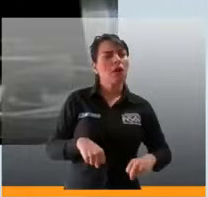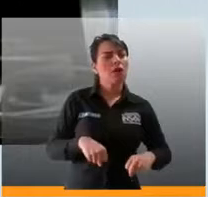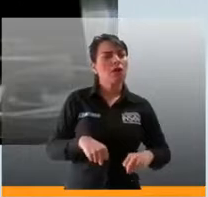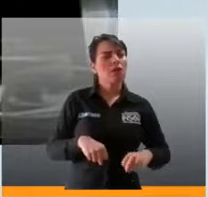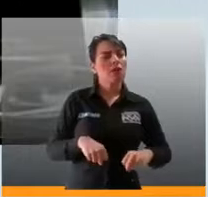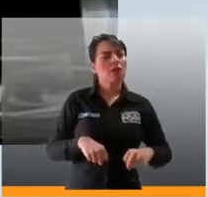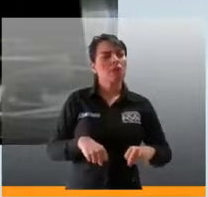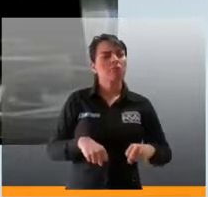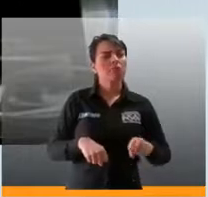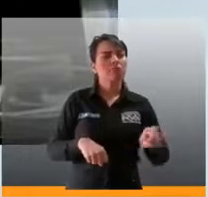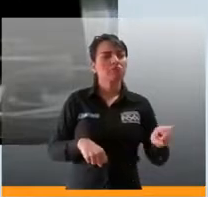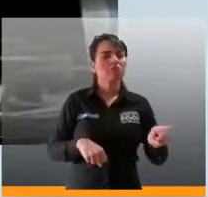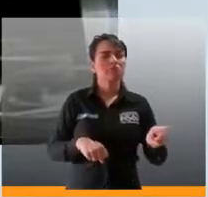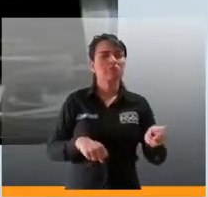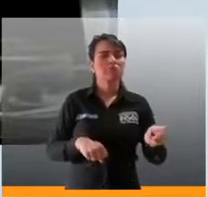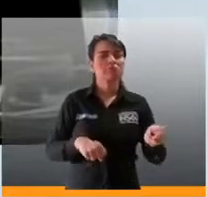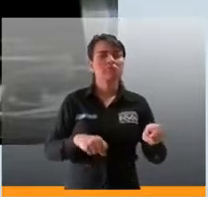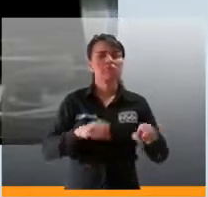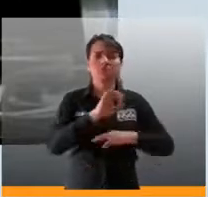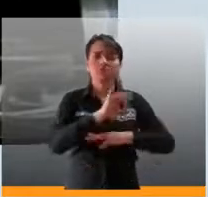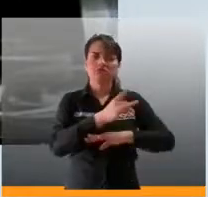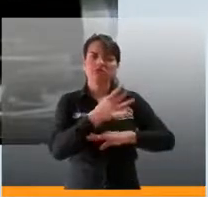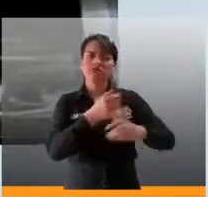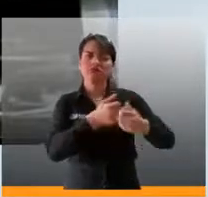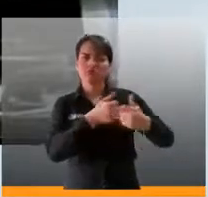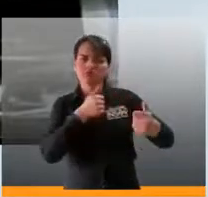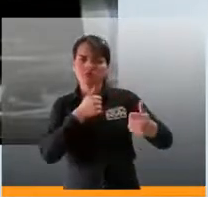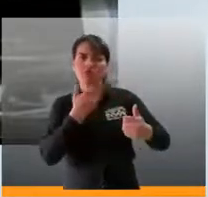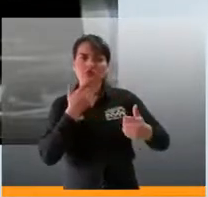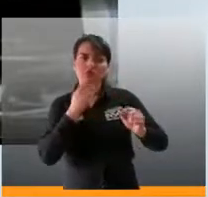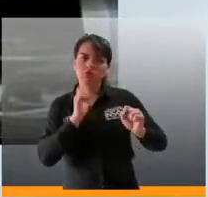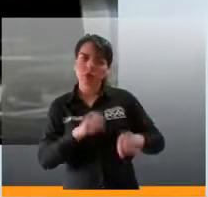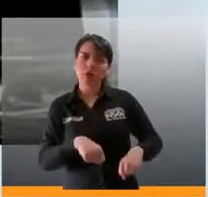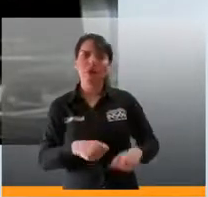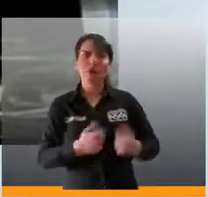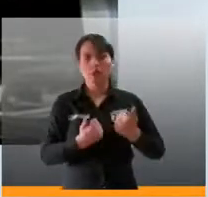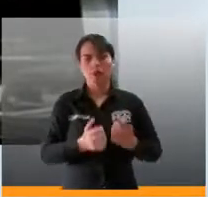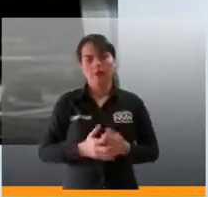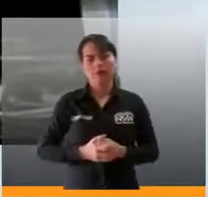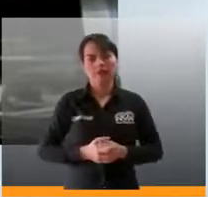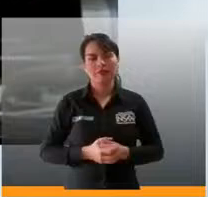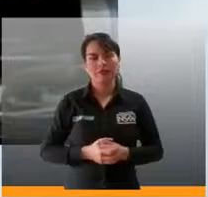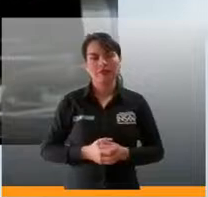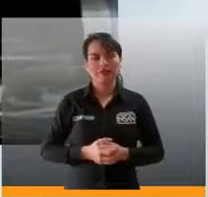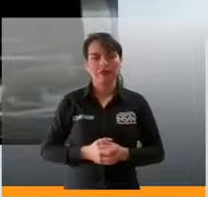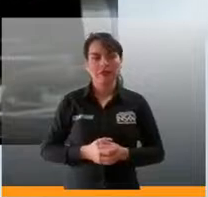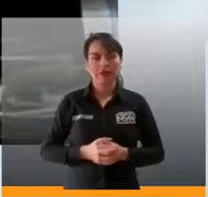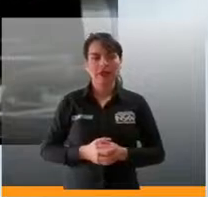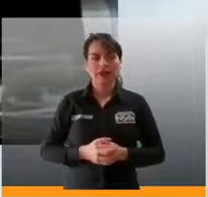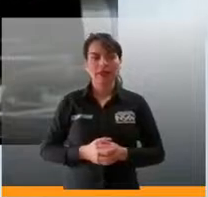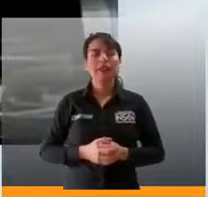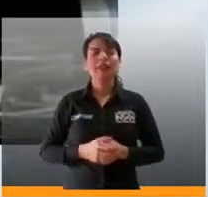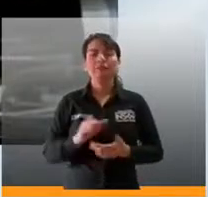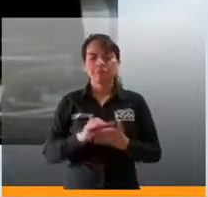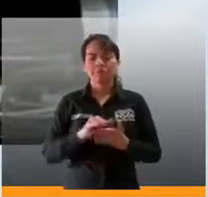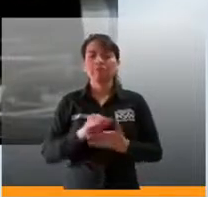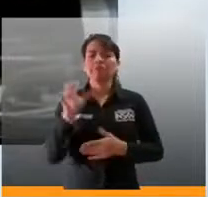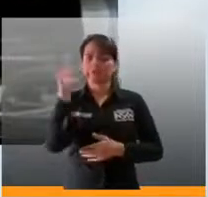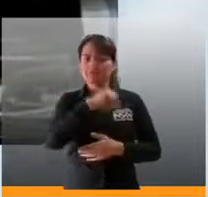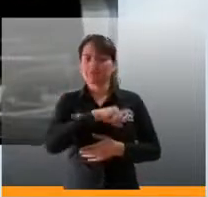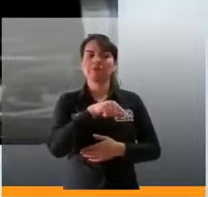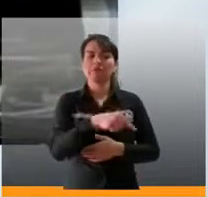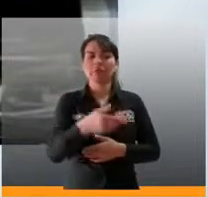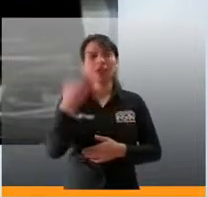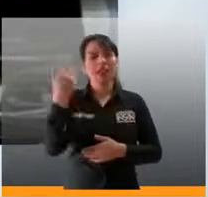utilizando una modalidad combinada? Hemos visto que muchas de las cosas que